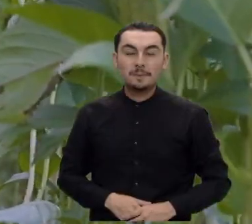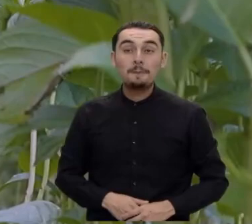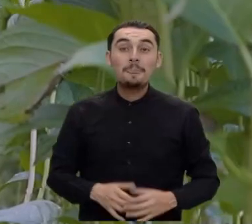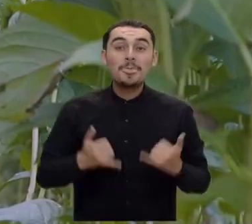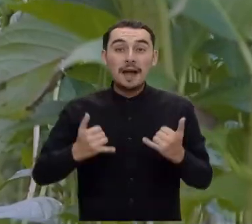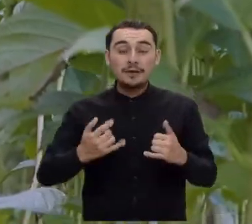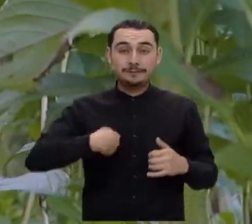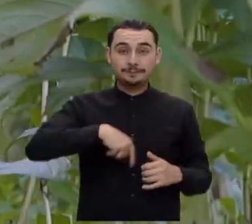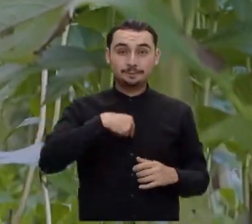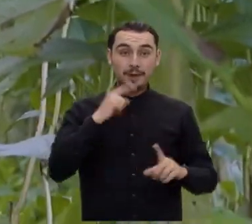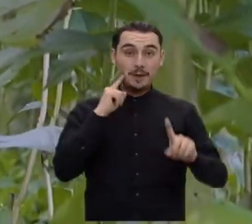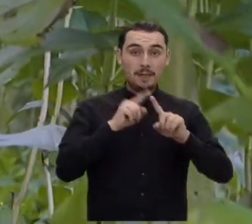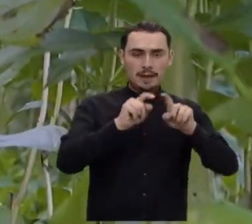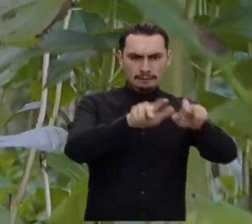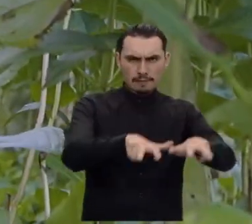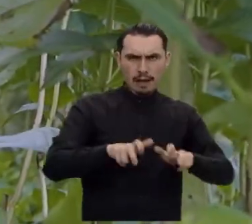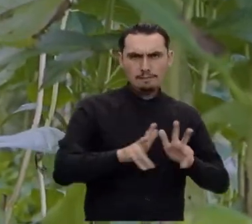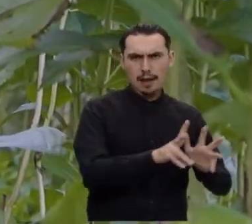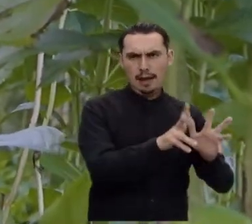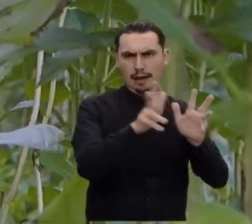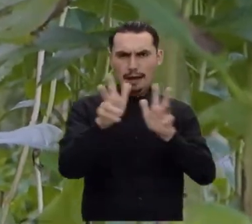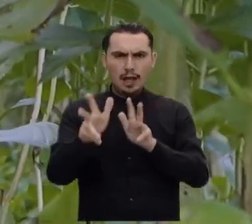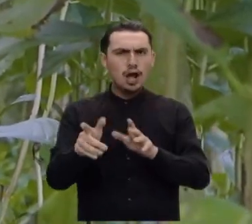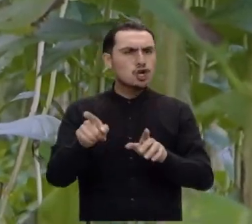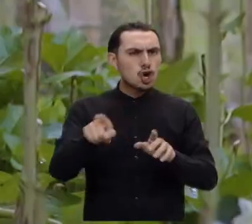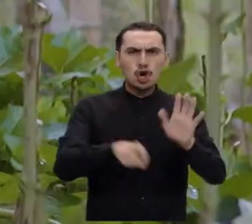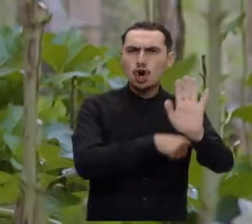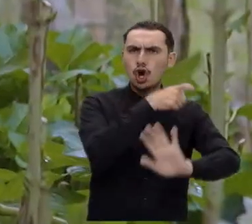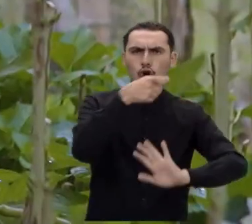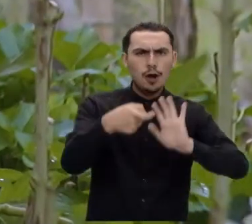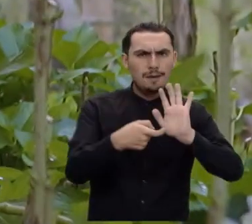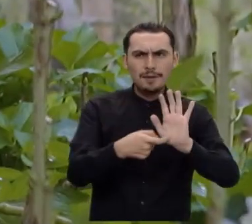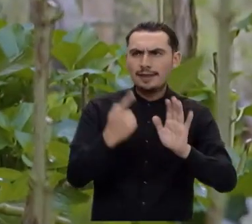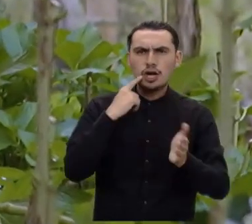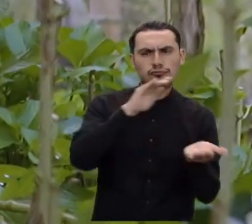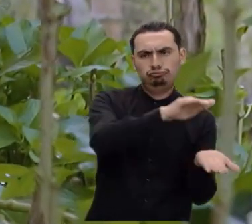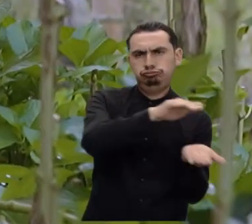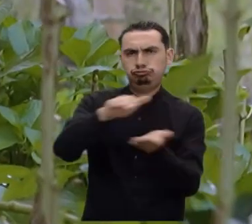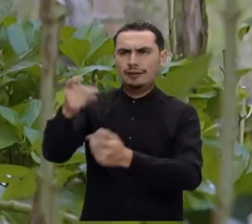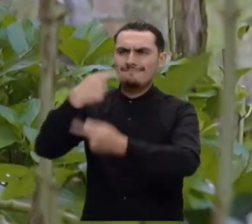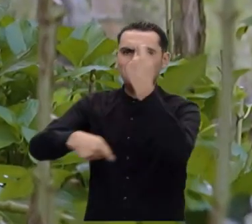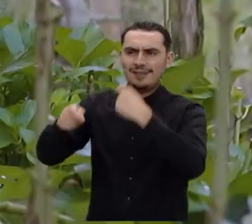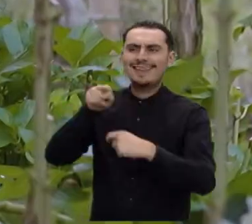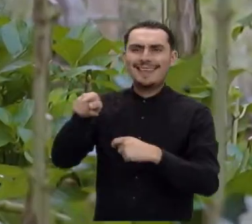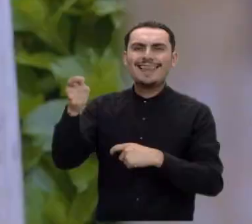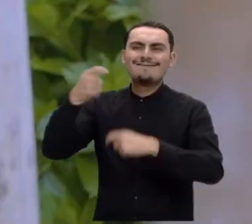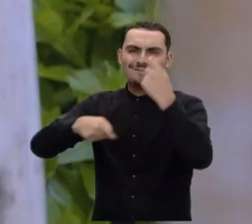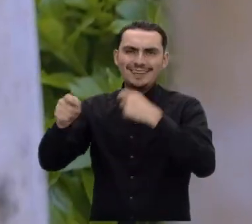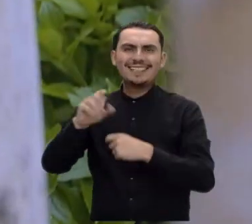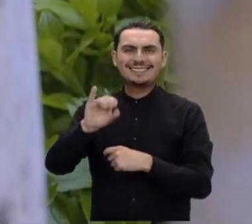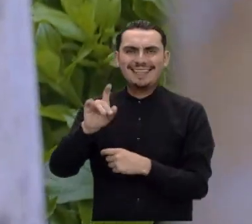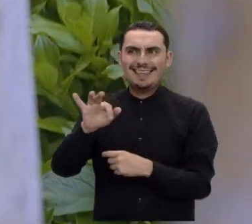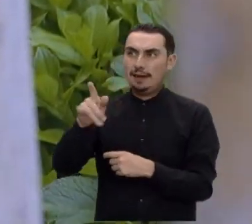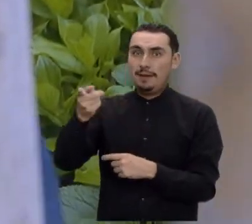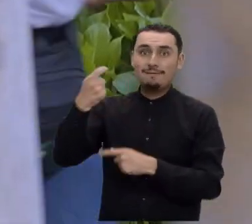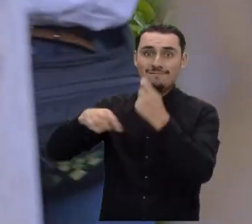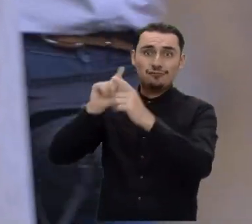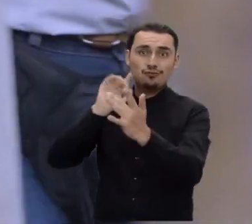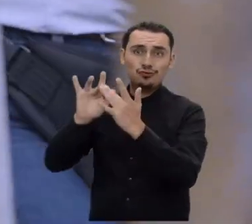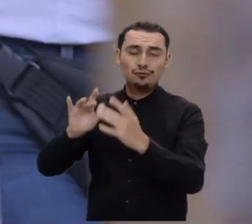La producción que sale pues del cultivo, toda se la vendo a la comercializadora de Dinamia, de exportación